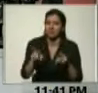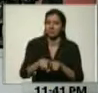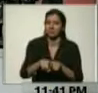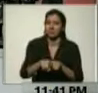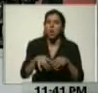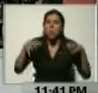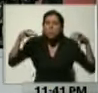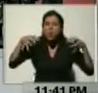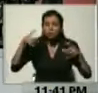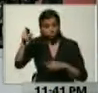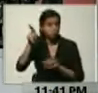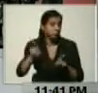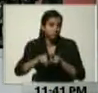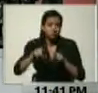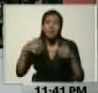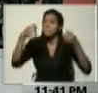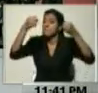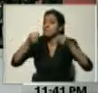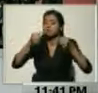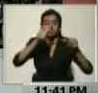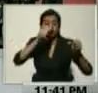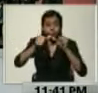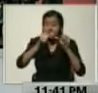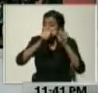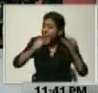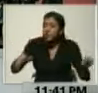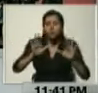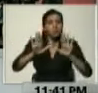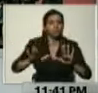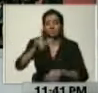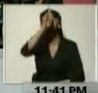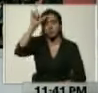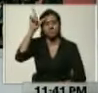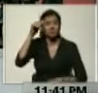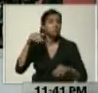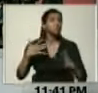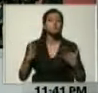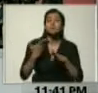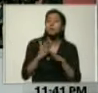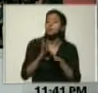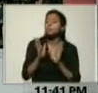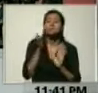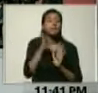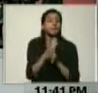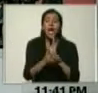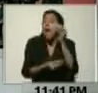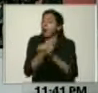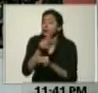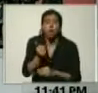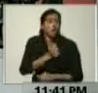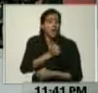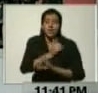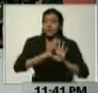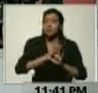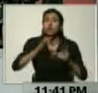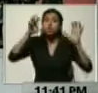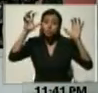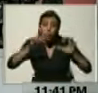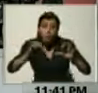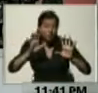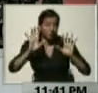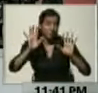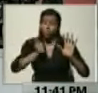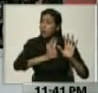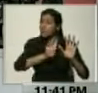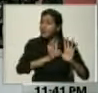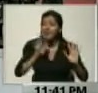Verde. Preso estás y preso te vas a quedar. Llueve, truene, ¿cómo es? Llueve, llueva,